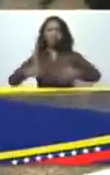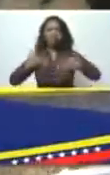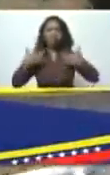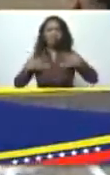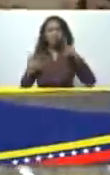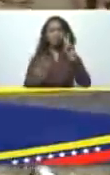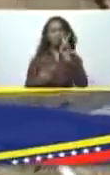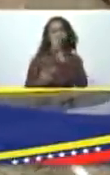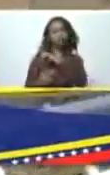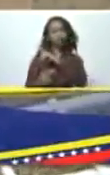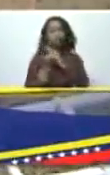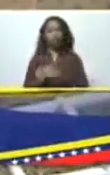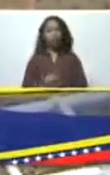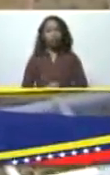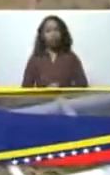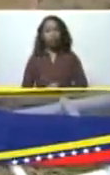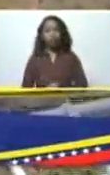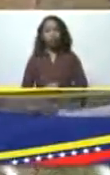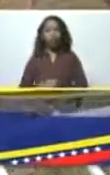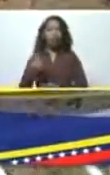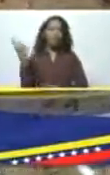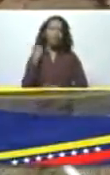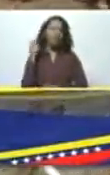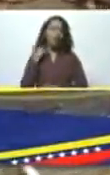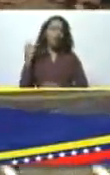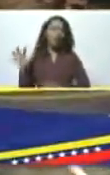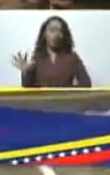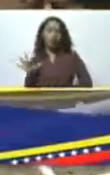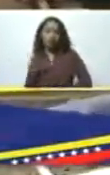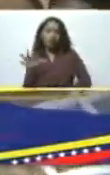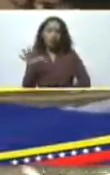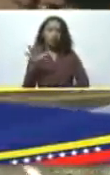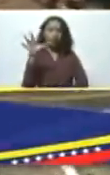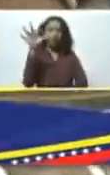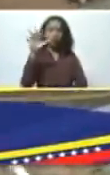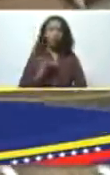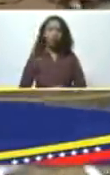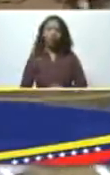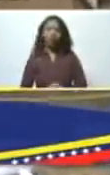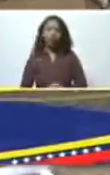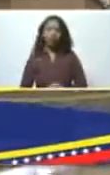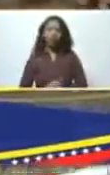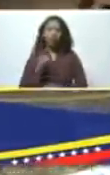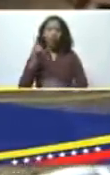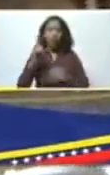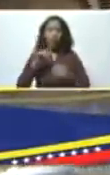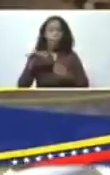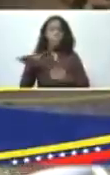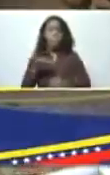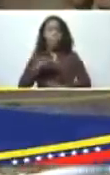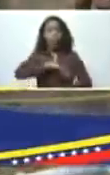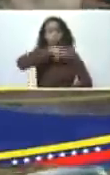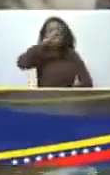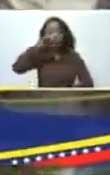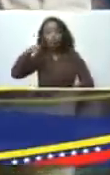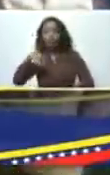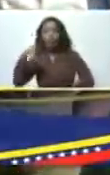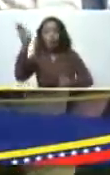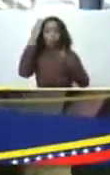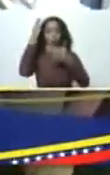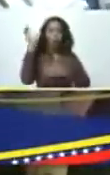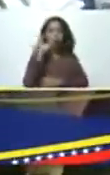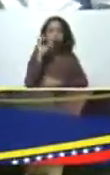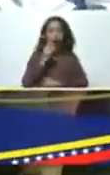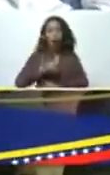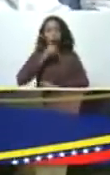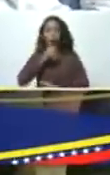observar el antiguo Ávila, hoy Guarayra Repano. La montaña sagrada de los indios Caracas, de nuestros abuelos y